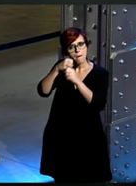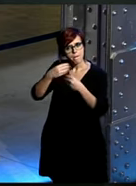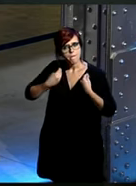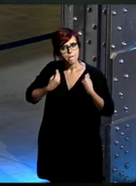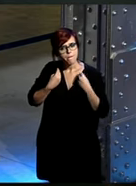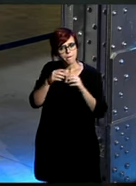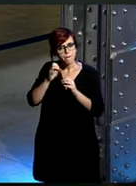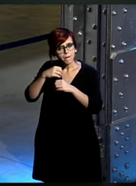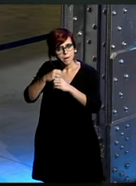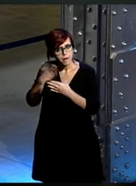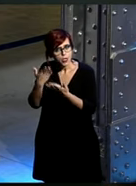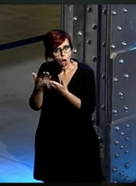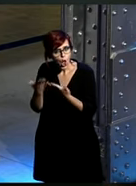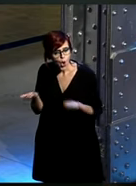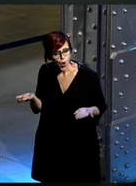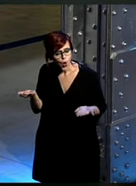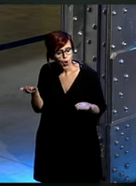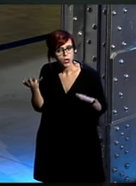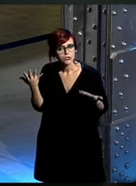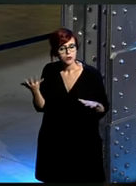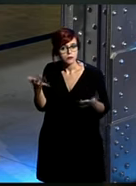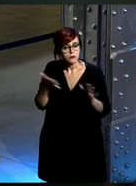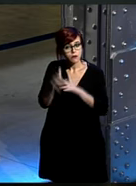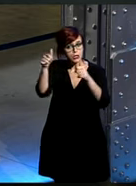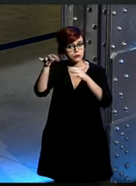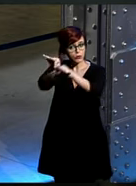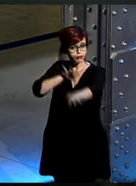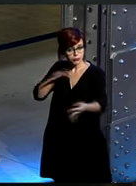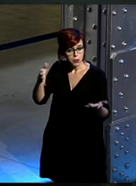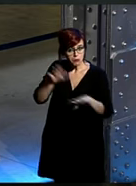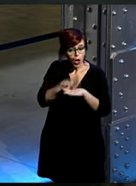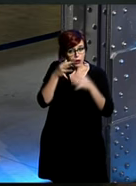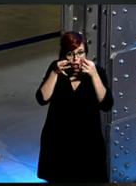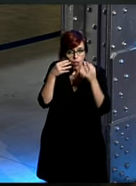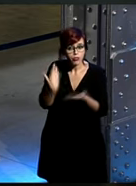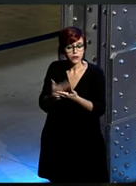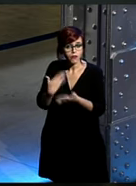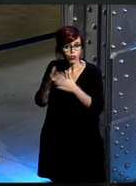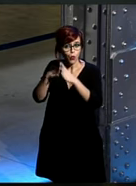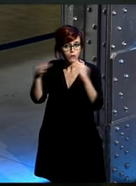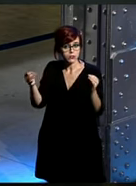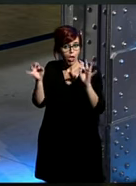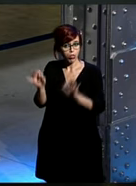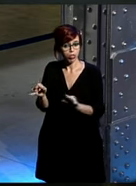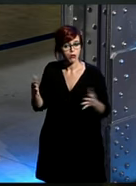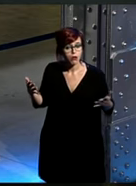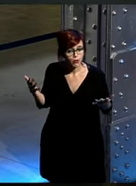invitaría a tener que romper su título, que ha sido producto de una certificación en una universidad,